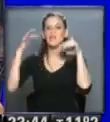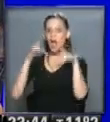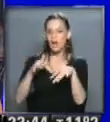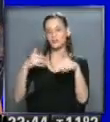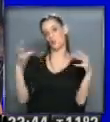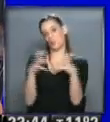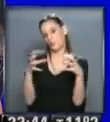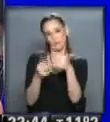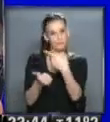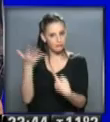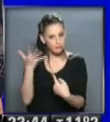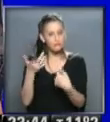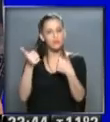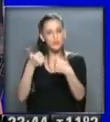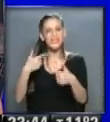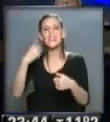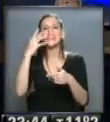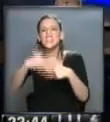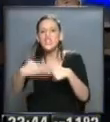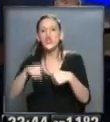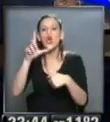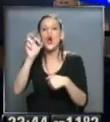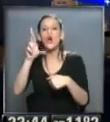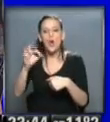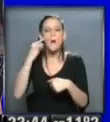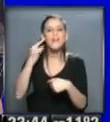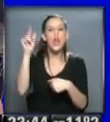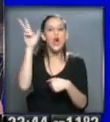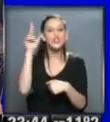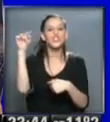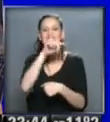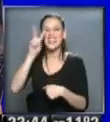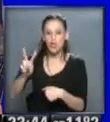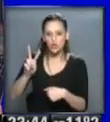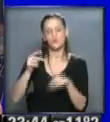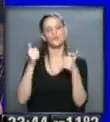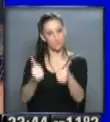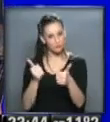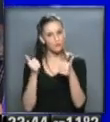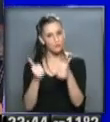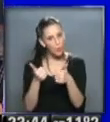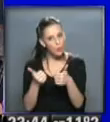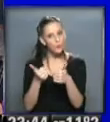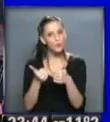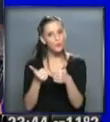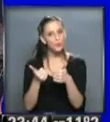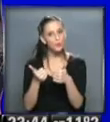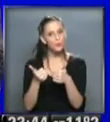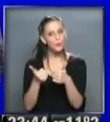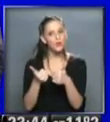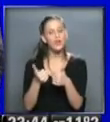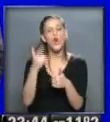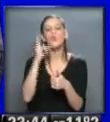excelente que no se pierda esa fecha con la dirección oro 1872 ahora en 1872 error positivo las